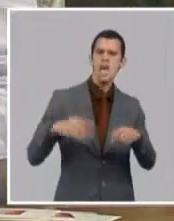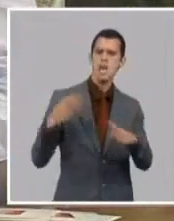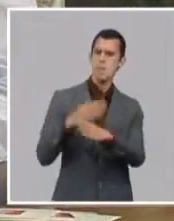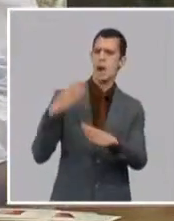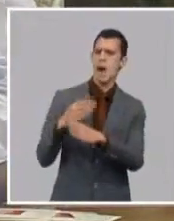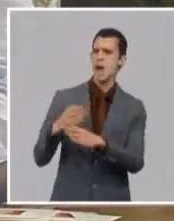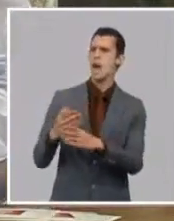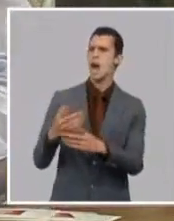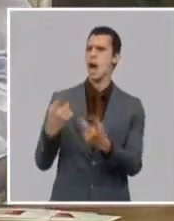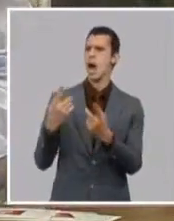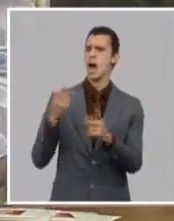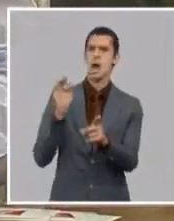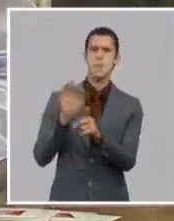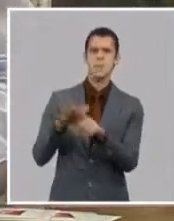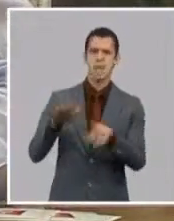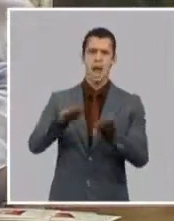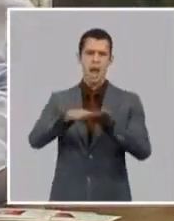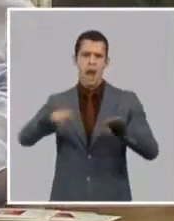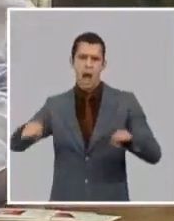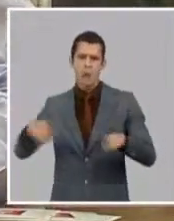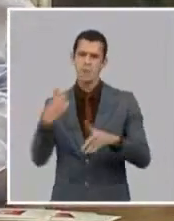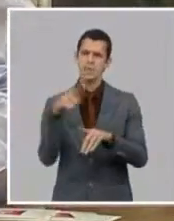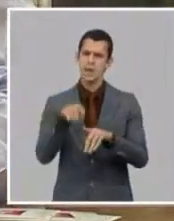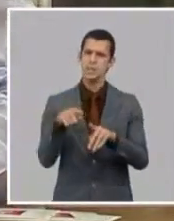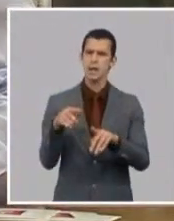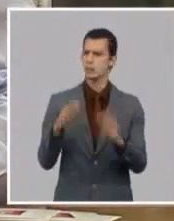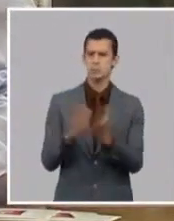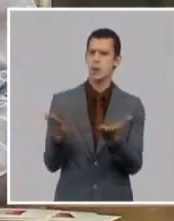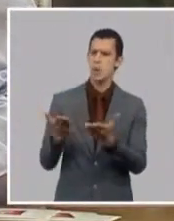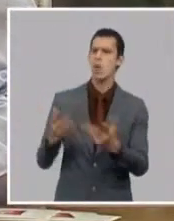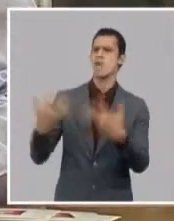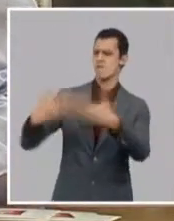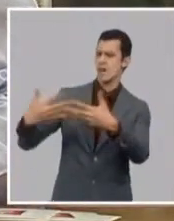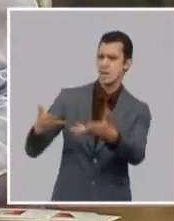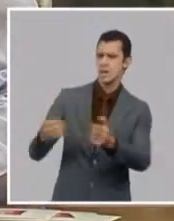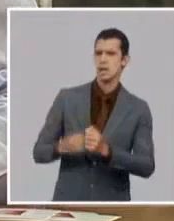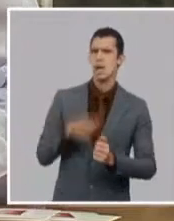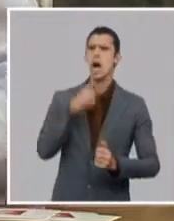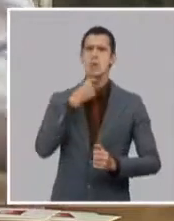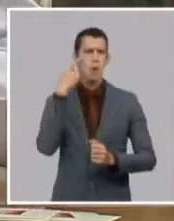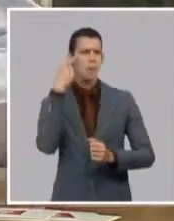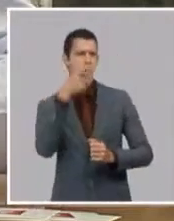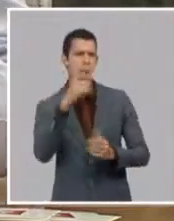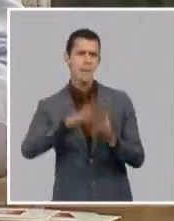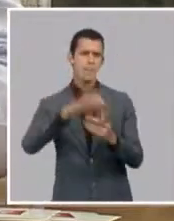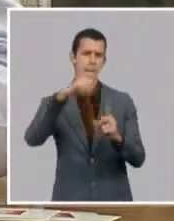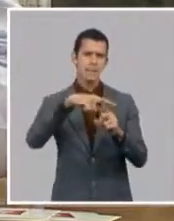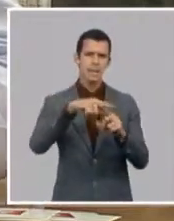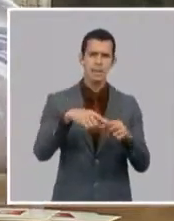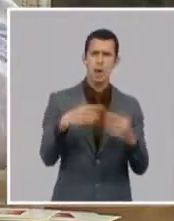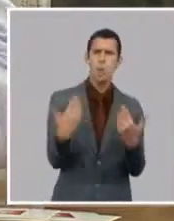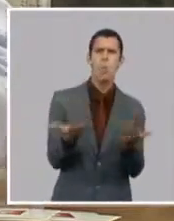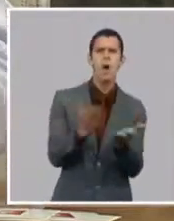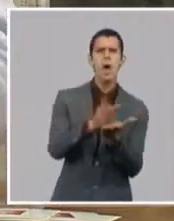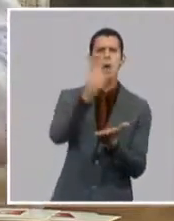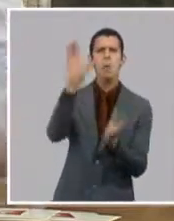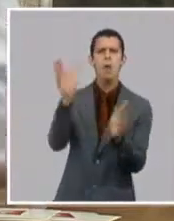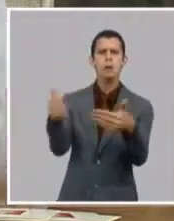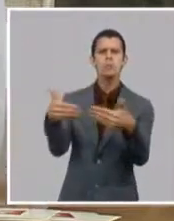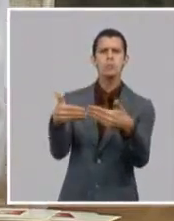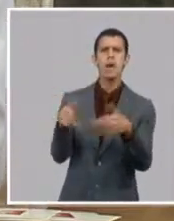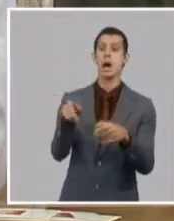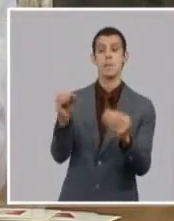podían convertir en hospitales. Fue ese gobierno cubano el